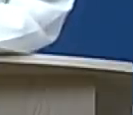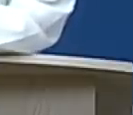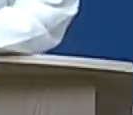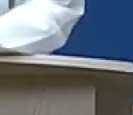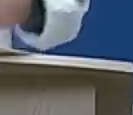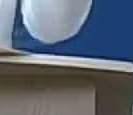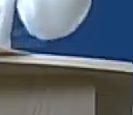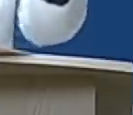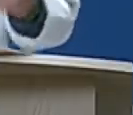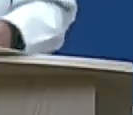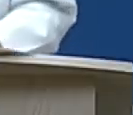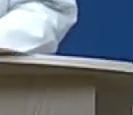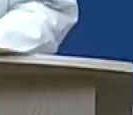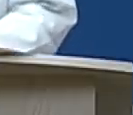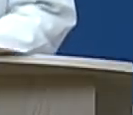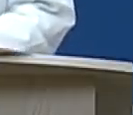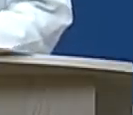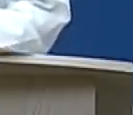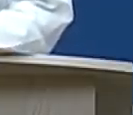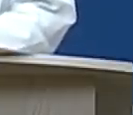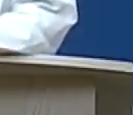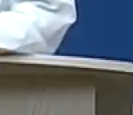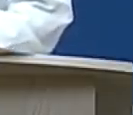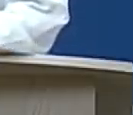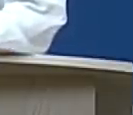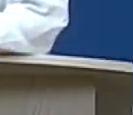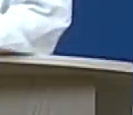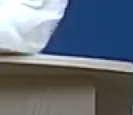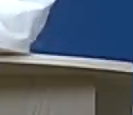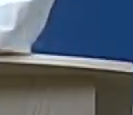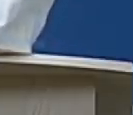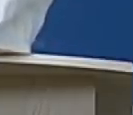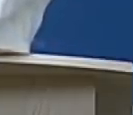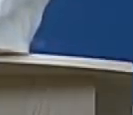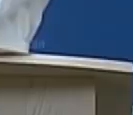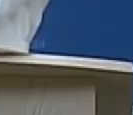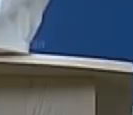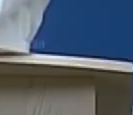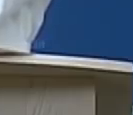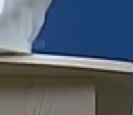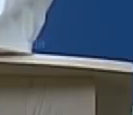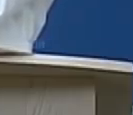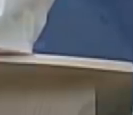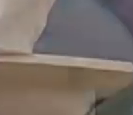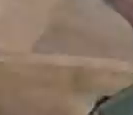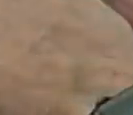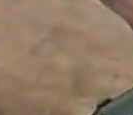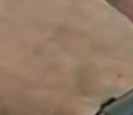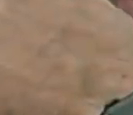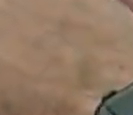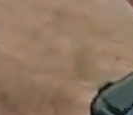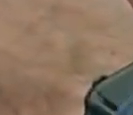está cuidando a sus hijos, está cuidando a sus padres, está cuidando a su comunidad. Así que